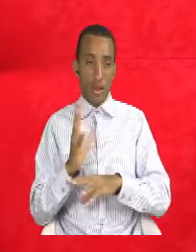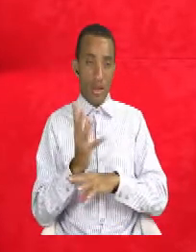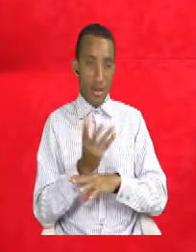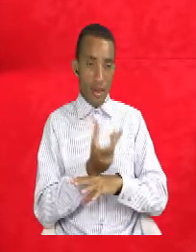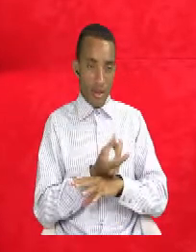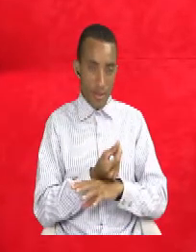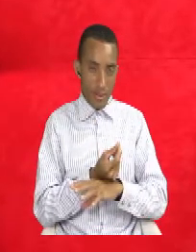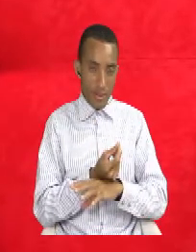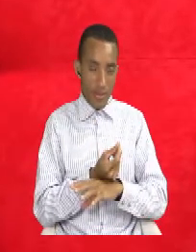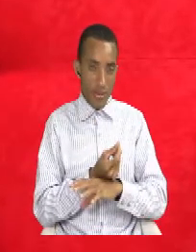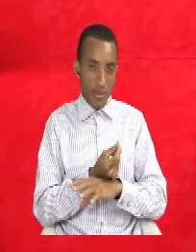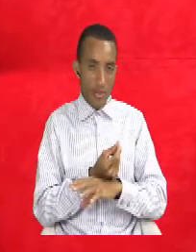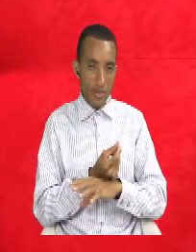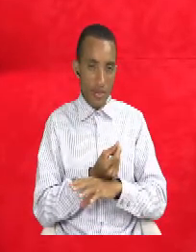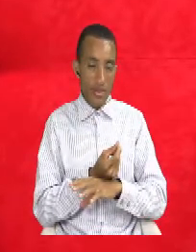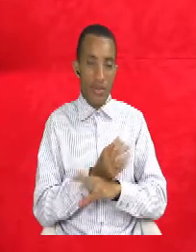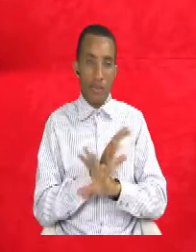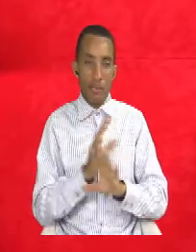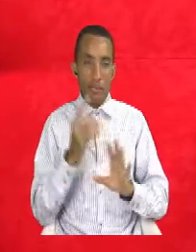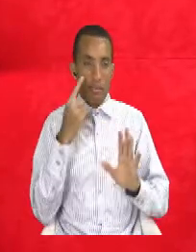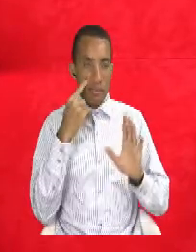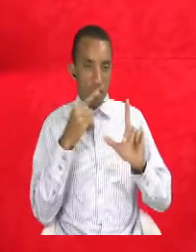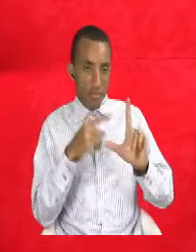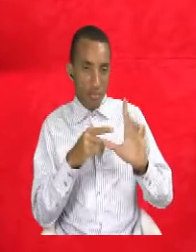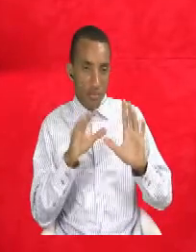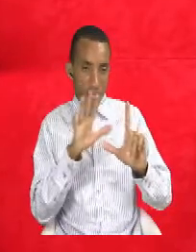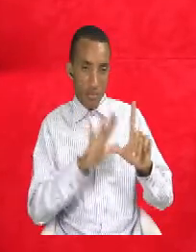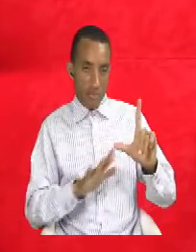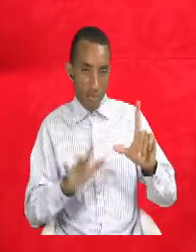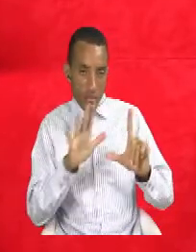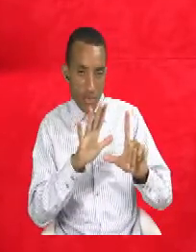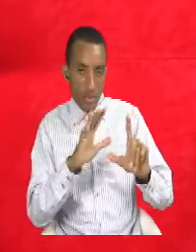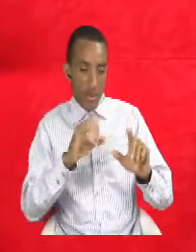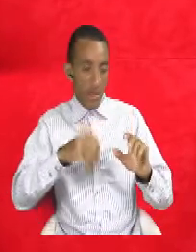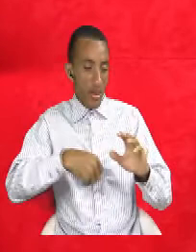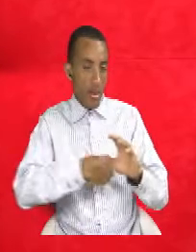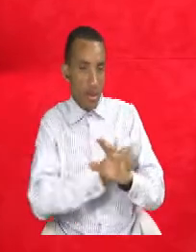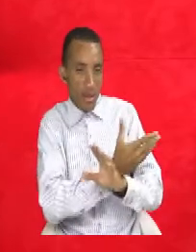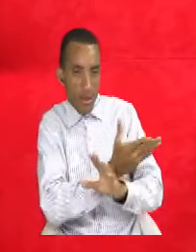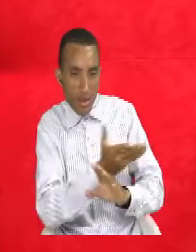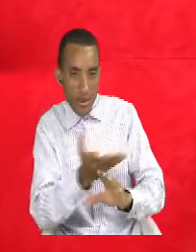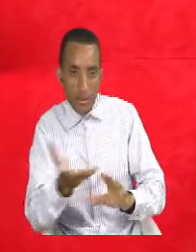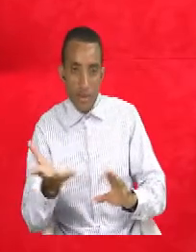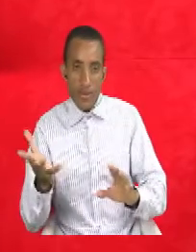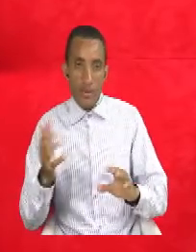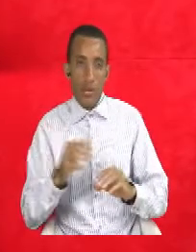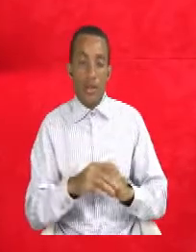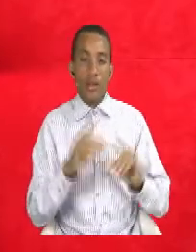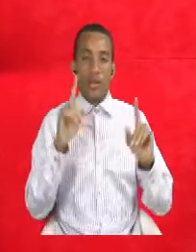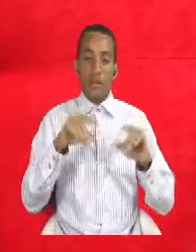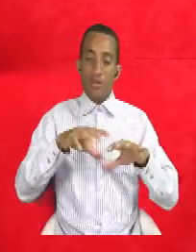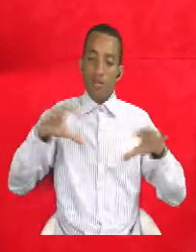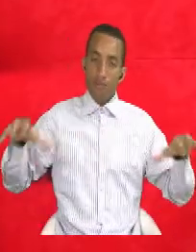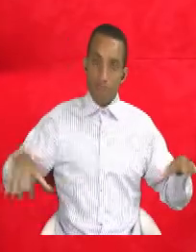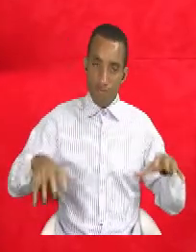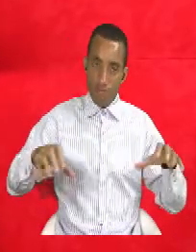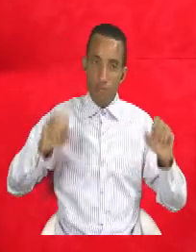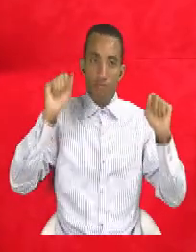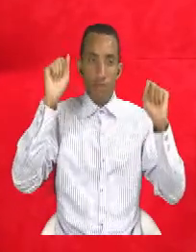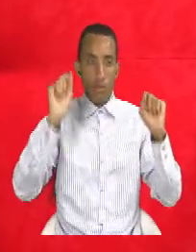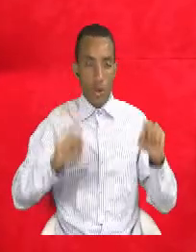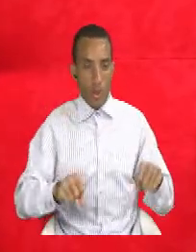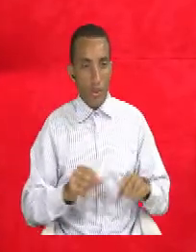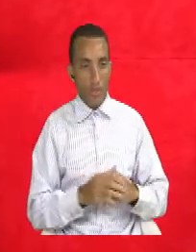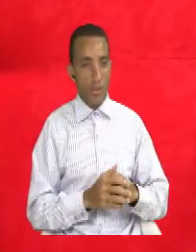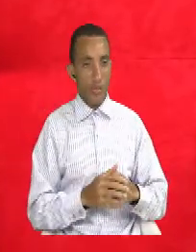de videos, por medio de la poesía, por medio de actividades, podemos hacer la